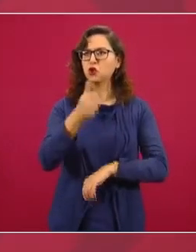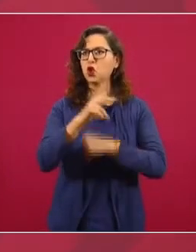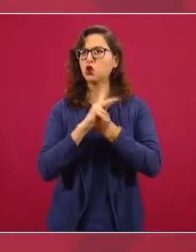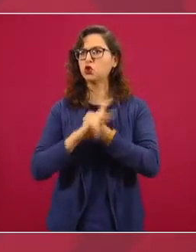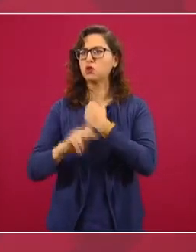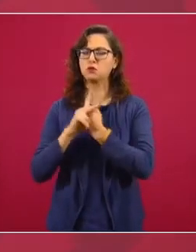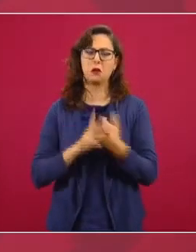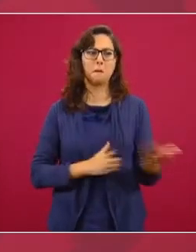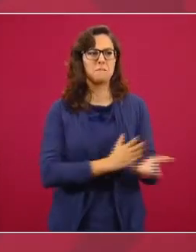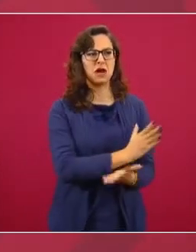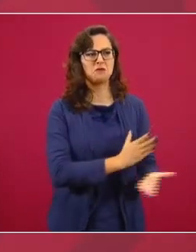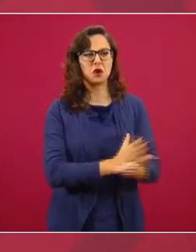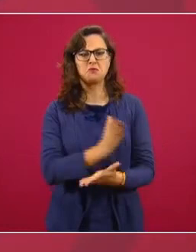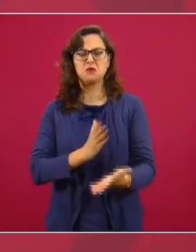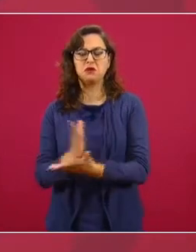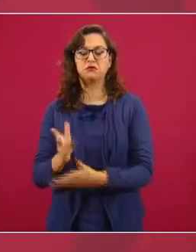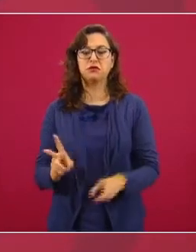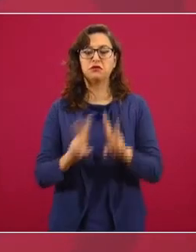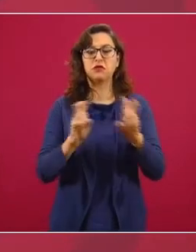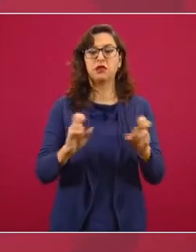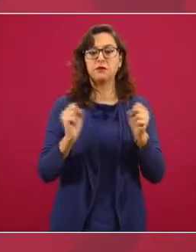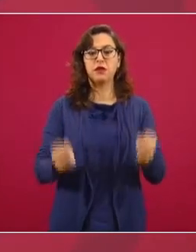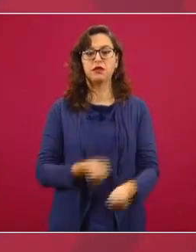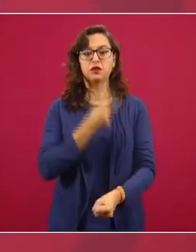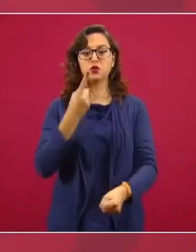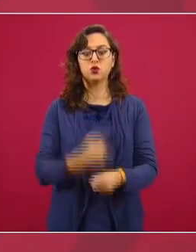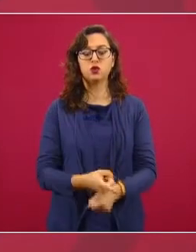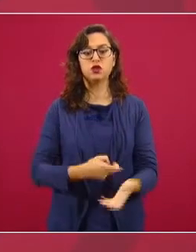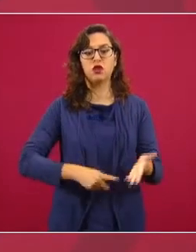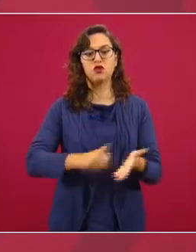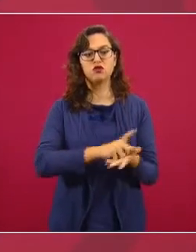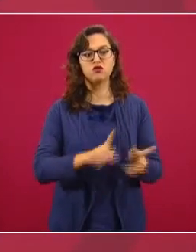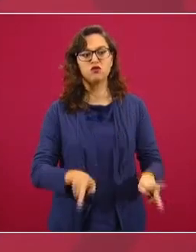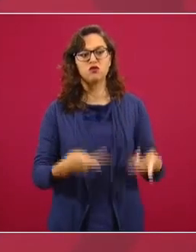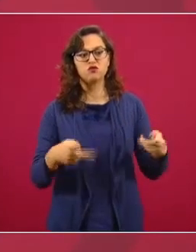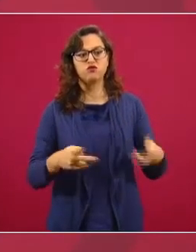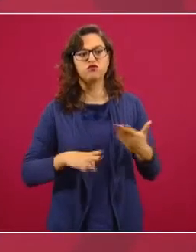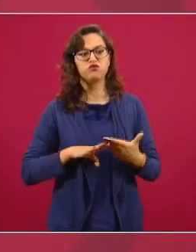en materia de seguridad y del combate al narcotráfico.